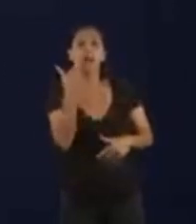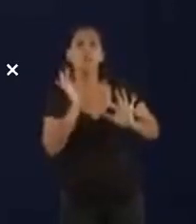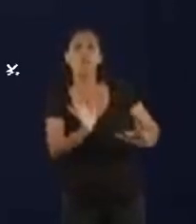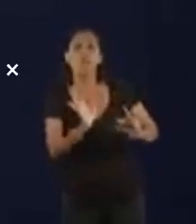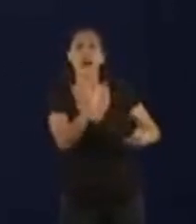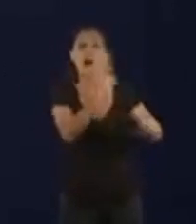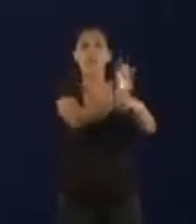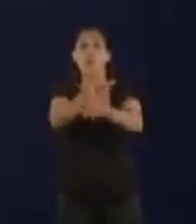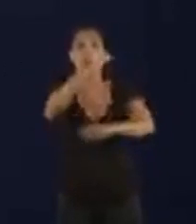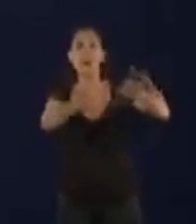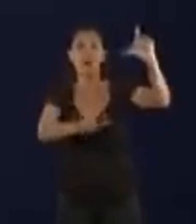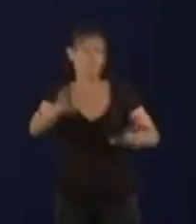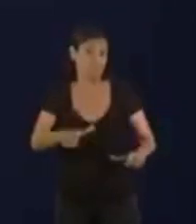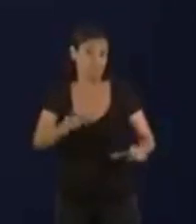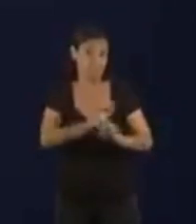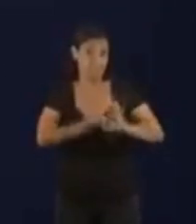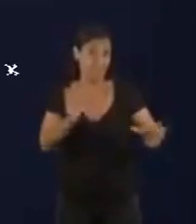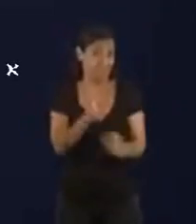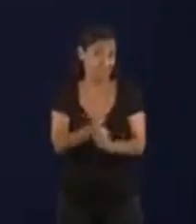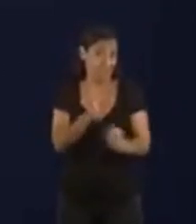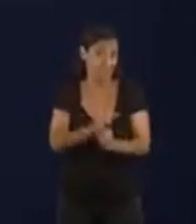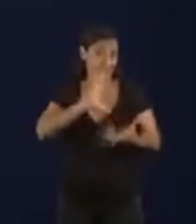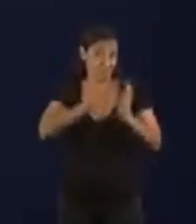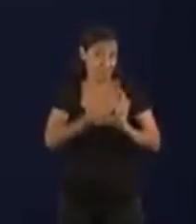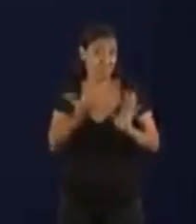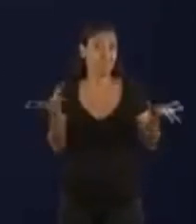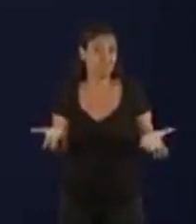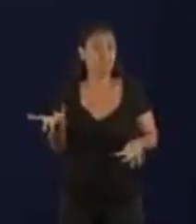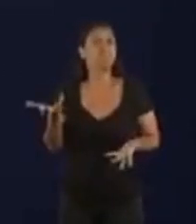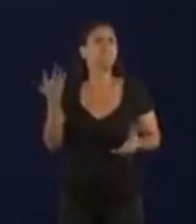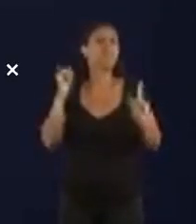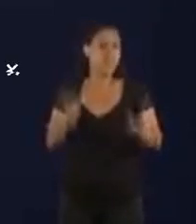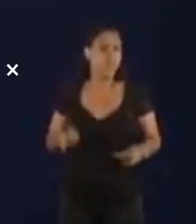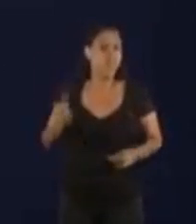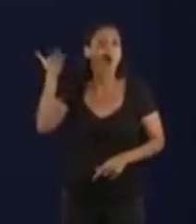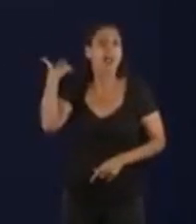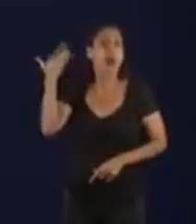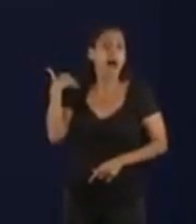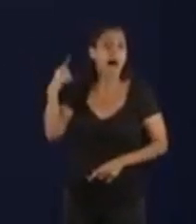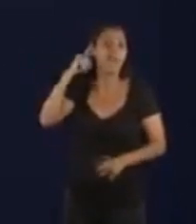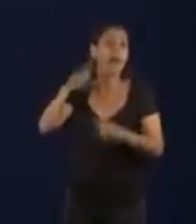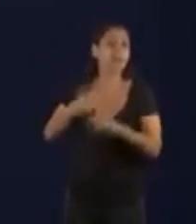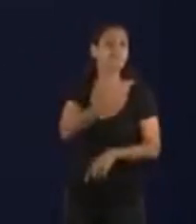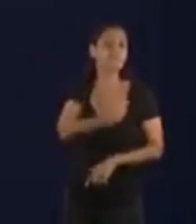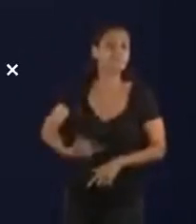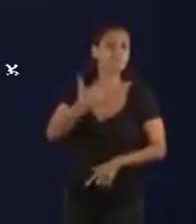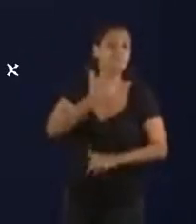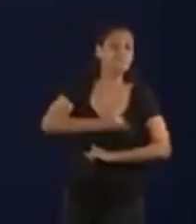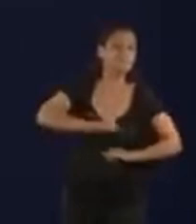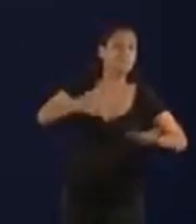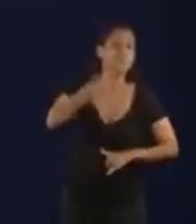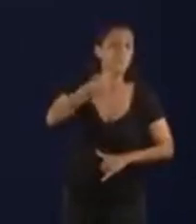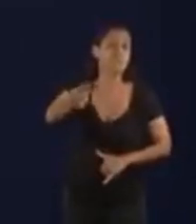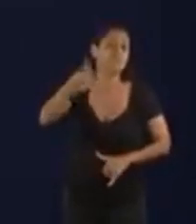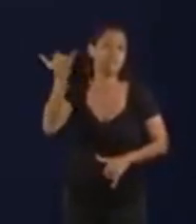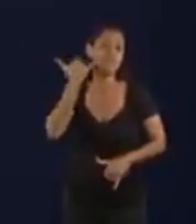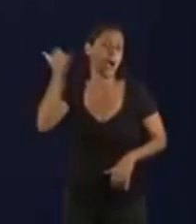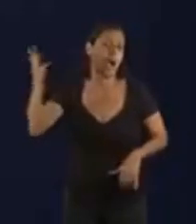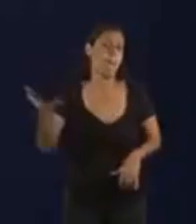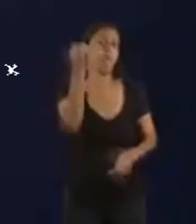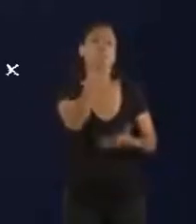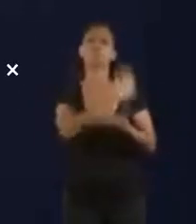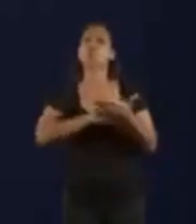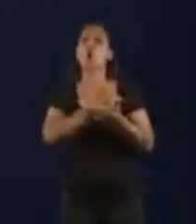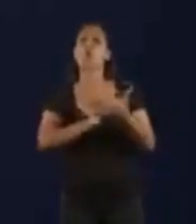bien implementadas se jactaban muchos de haber tenido como logro el